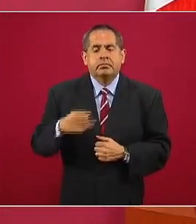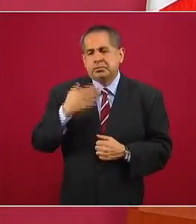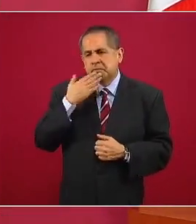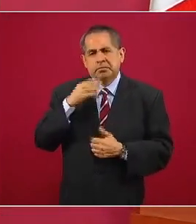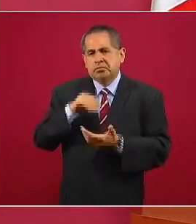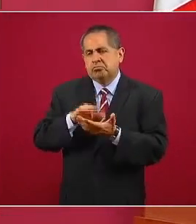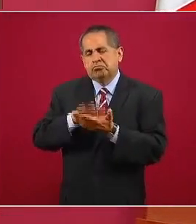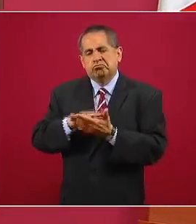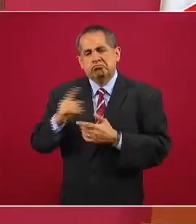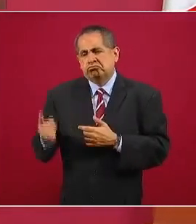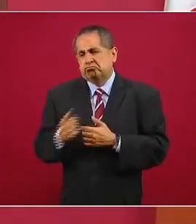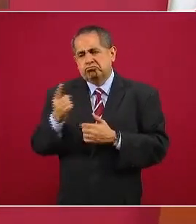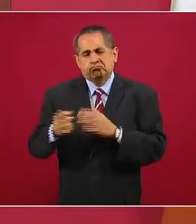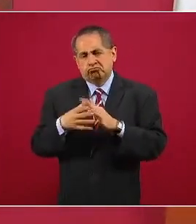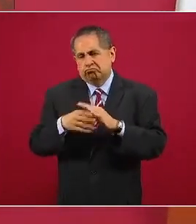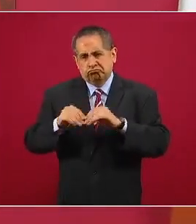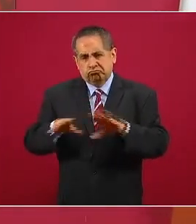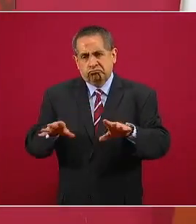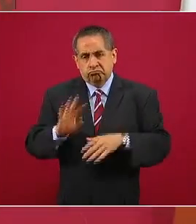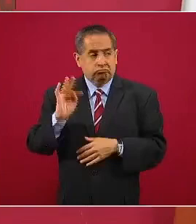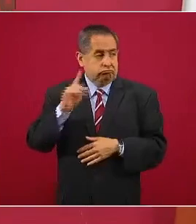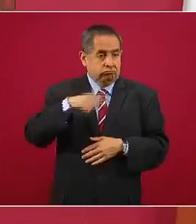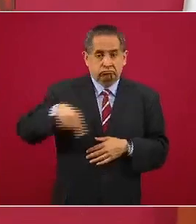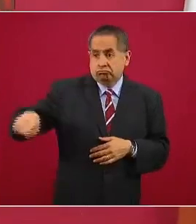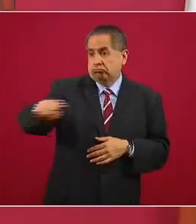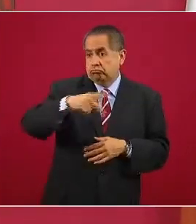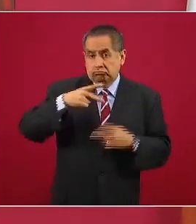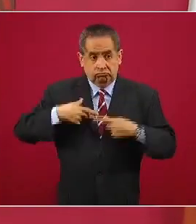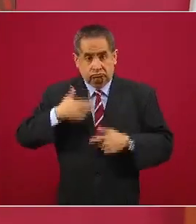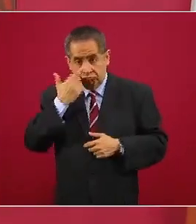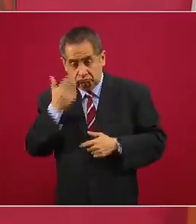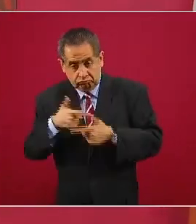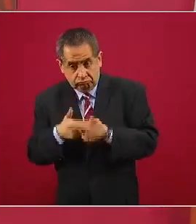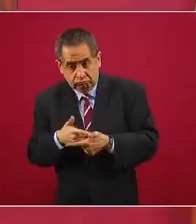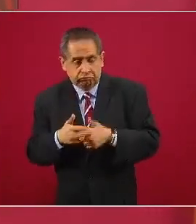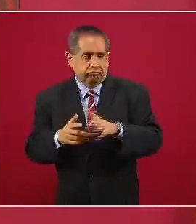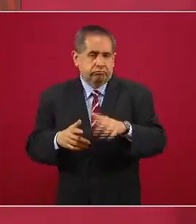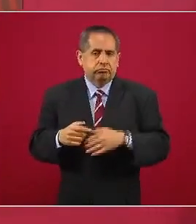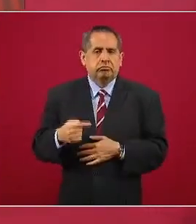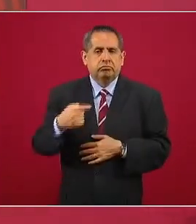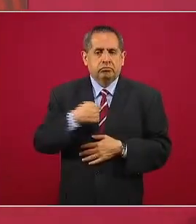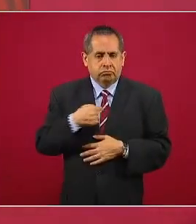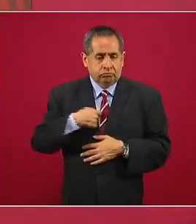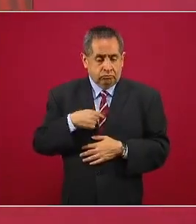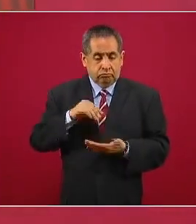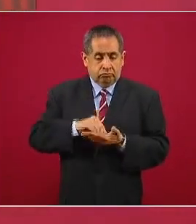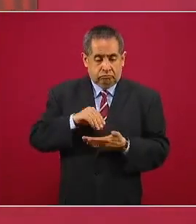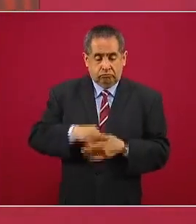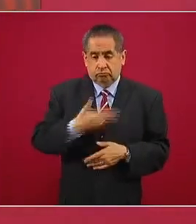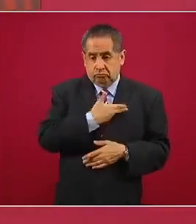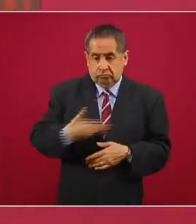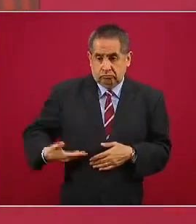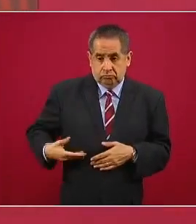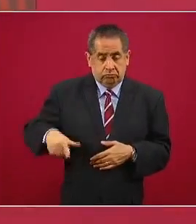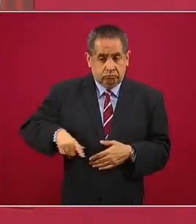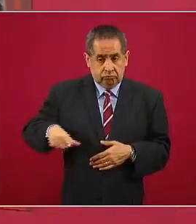permanecer, si así lo decide el pueblo, mientras estemos nosotros aquí en el